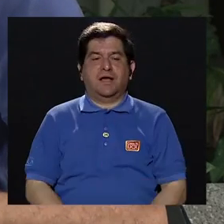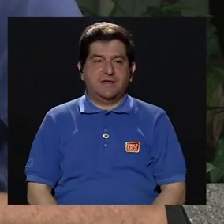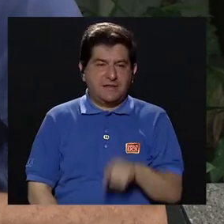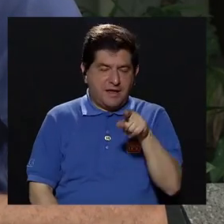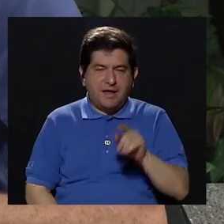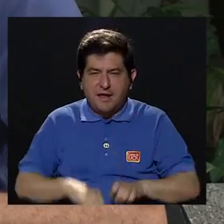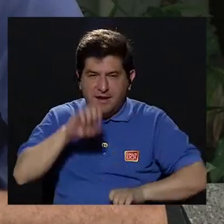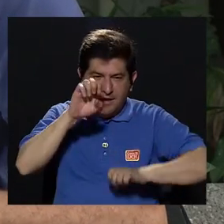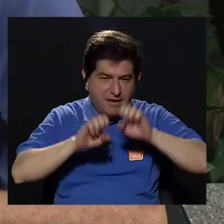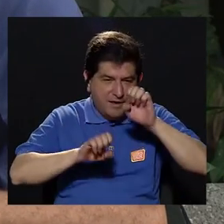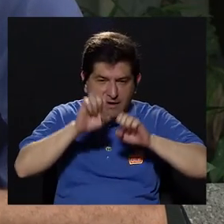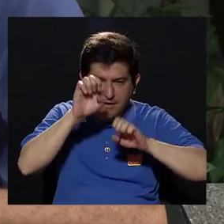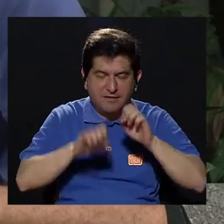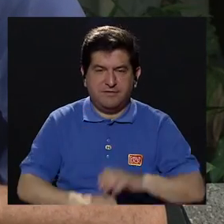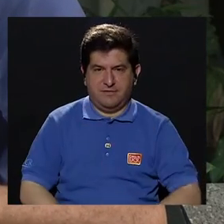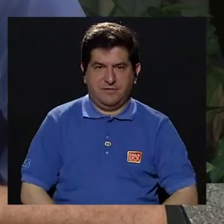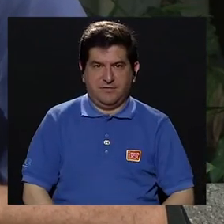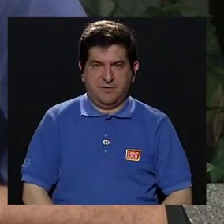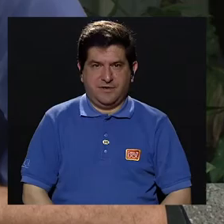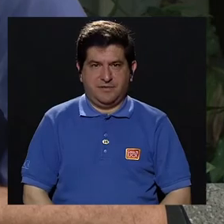El nutricionista le va a hacer a usted